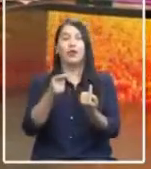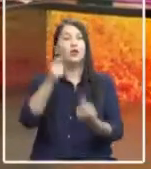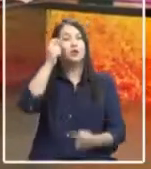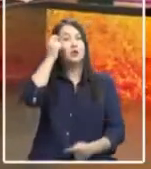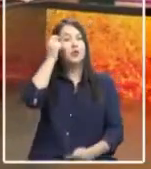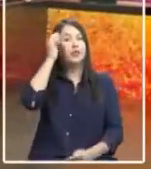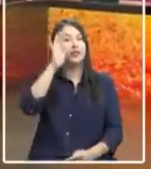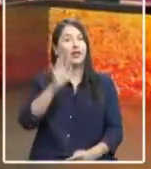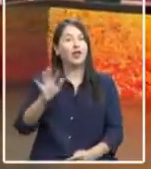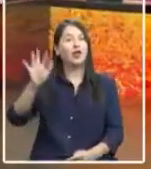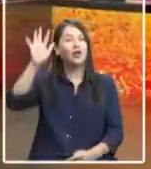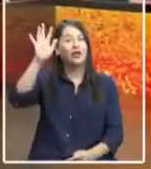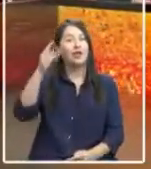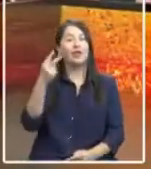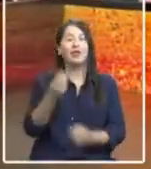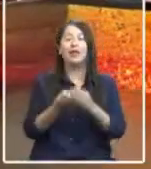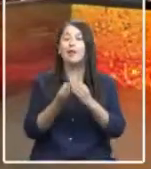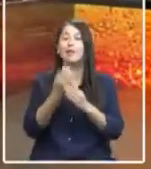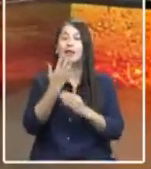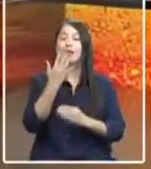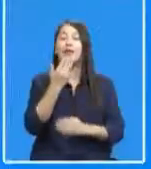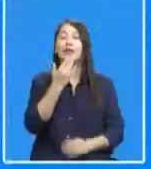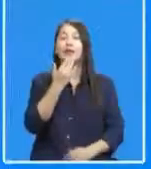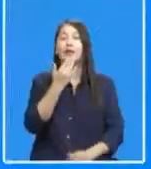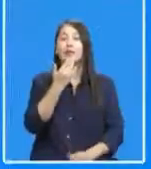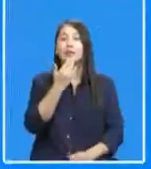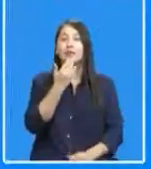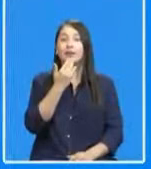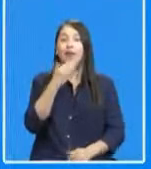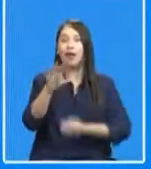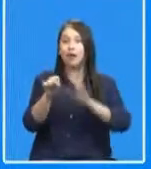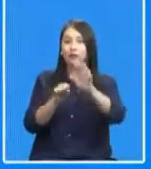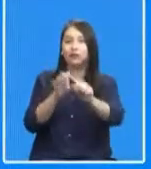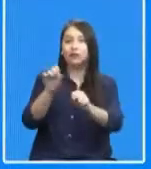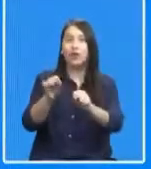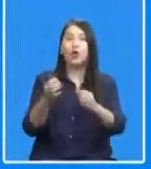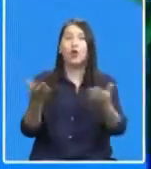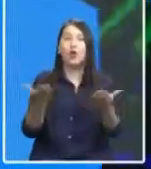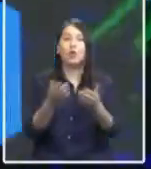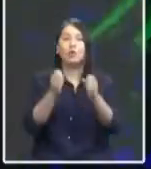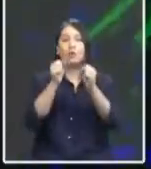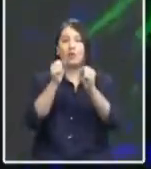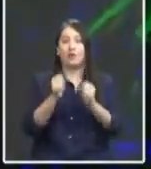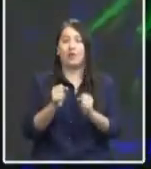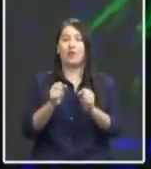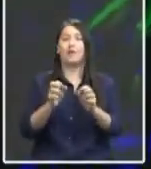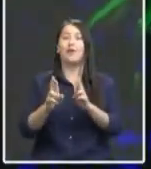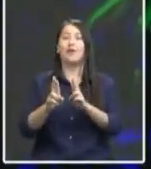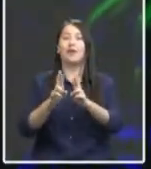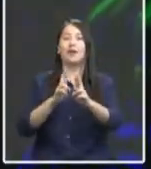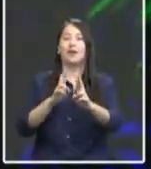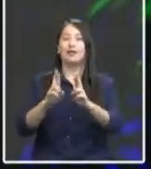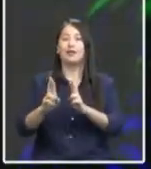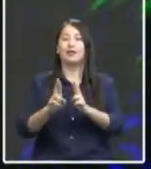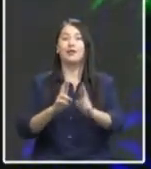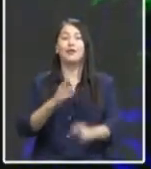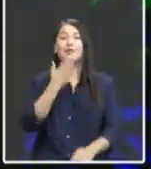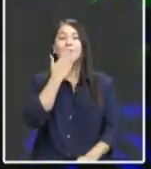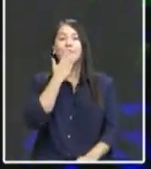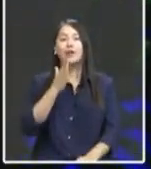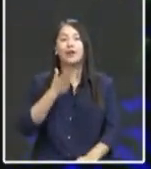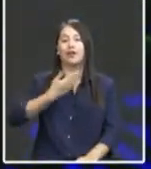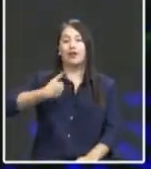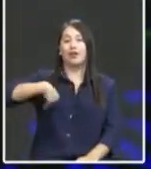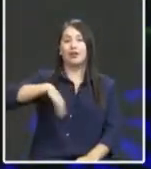los sentidos de las plantas y de paso encontrar algunas pistas de cómo podemos relacionarnos de mejor manera entre